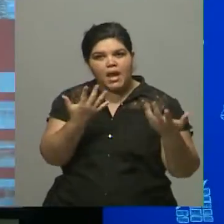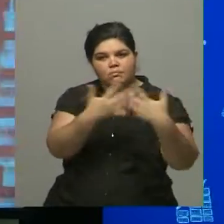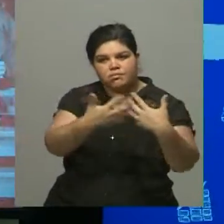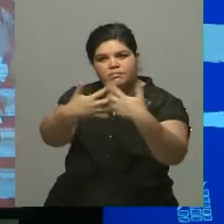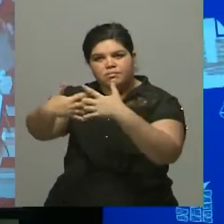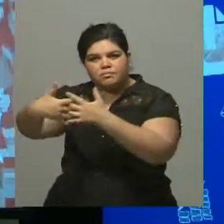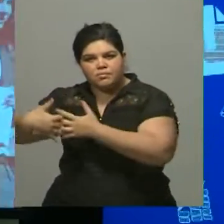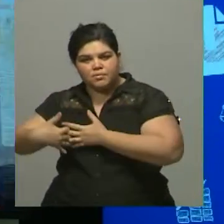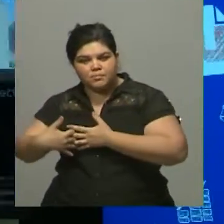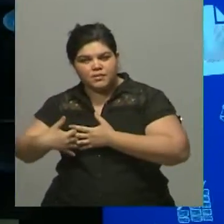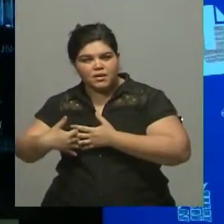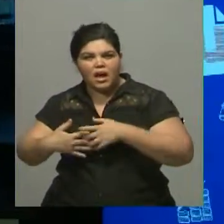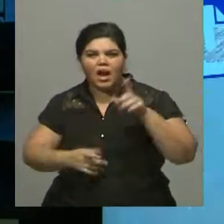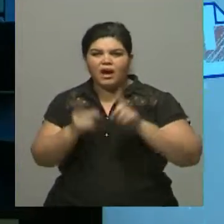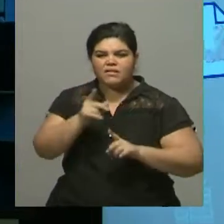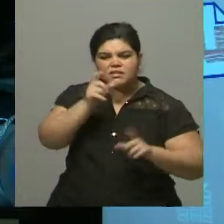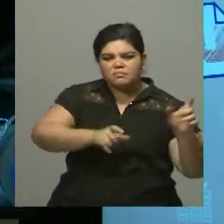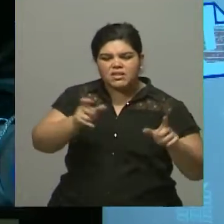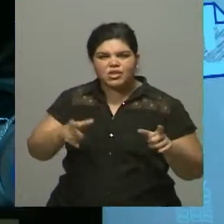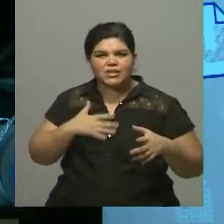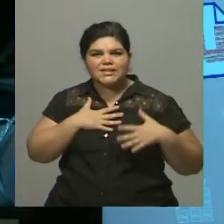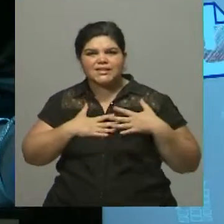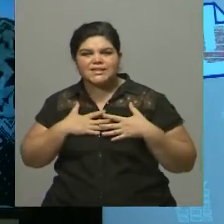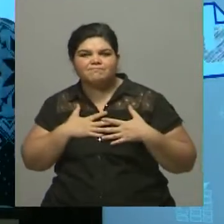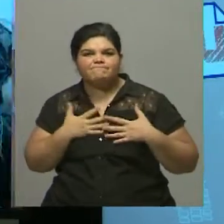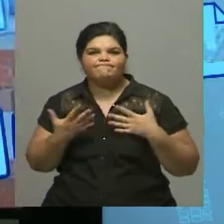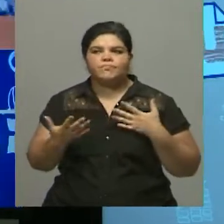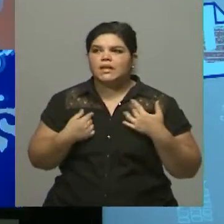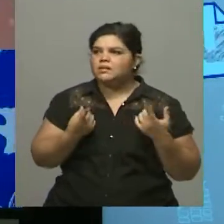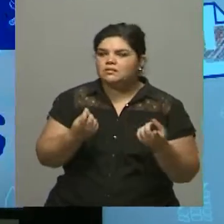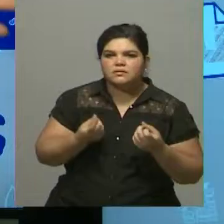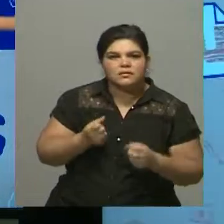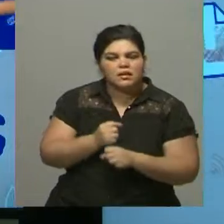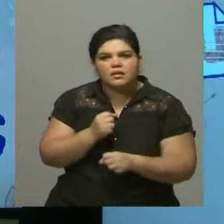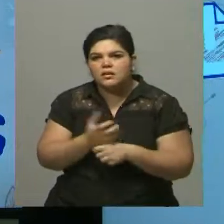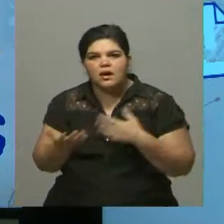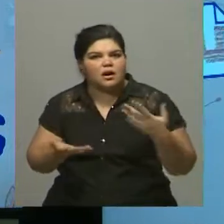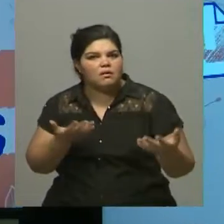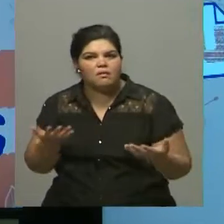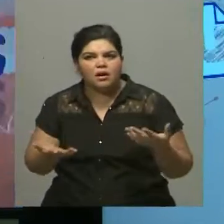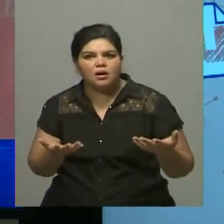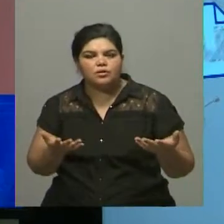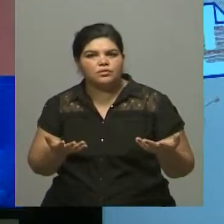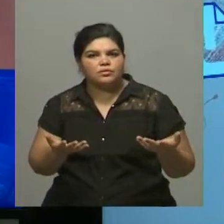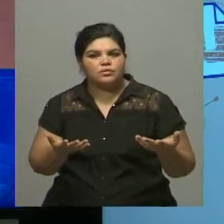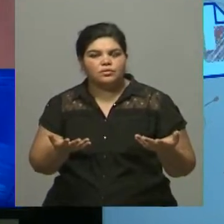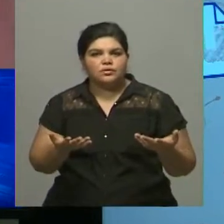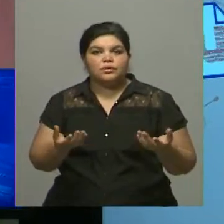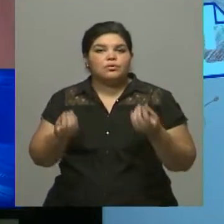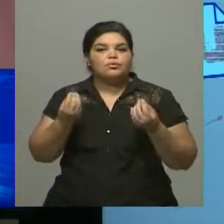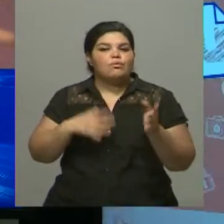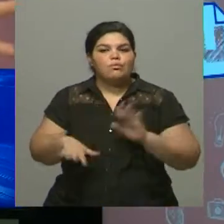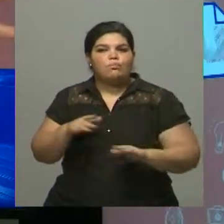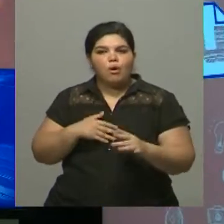está viendo y por ahí está con la necesidad de tal vez conseguir un empleo, ¿cómo puede hacer para tener